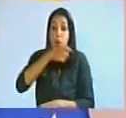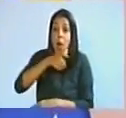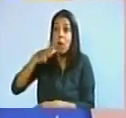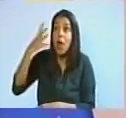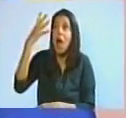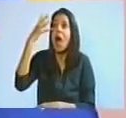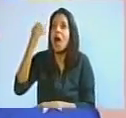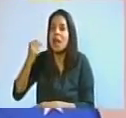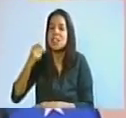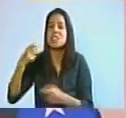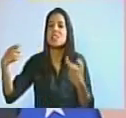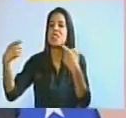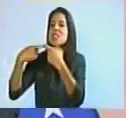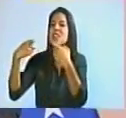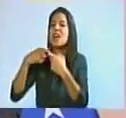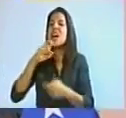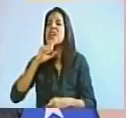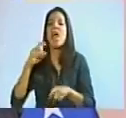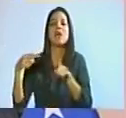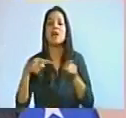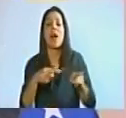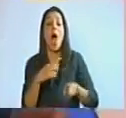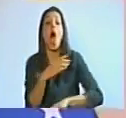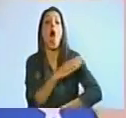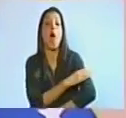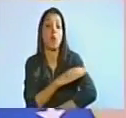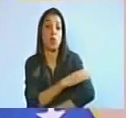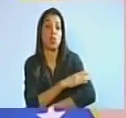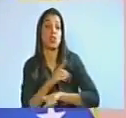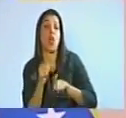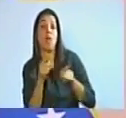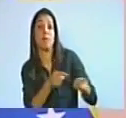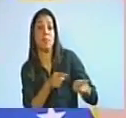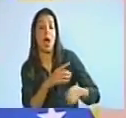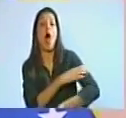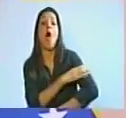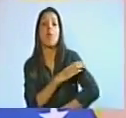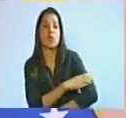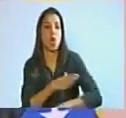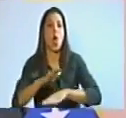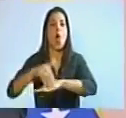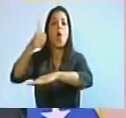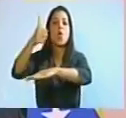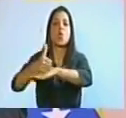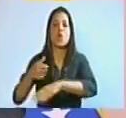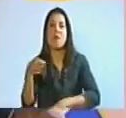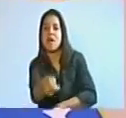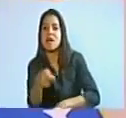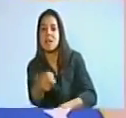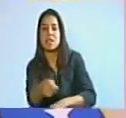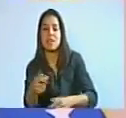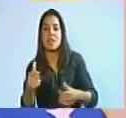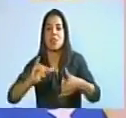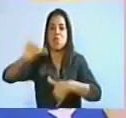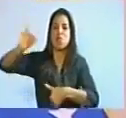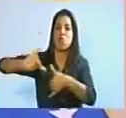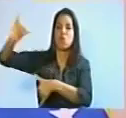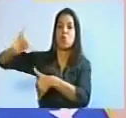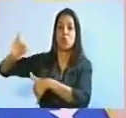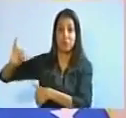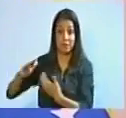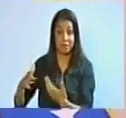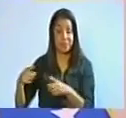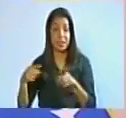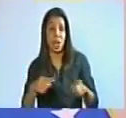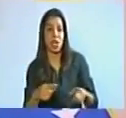están sus verdaderos enemigos, quiénes son los causantes de la guerra económica, quiénes son los causantes